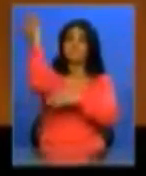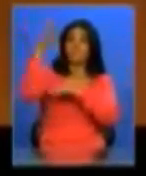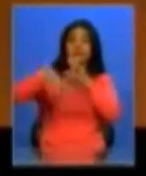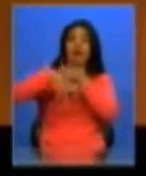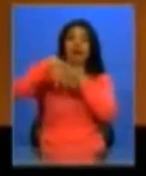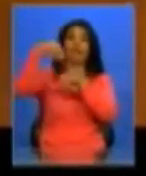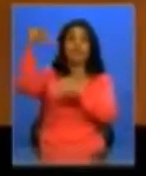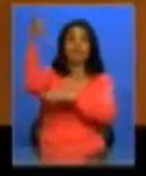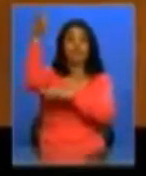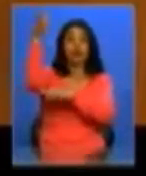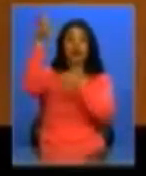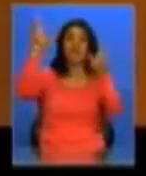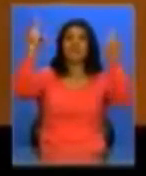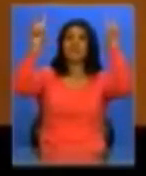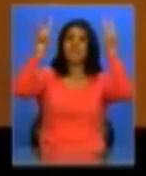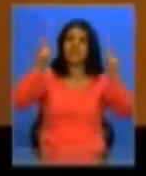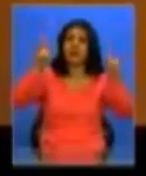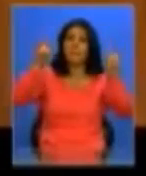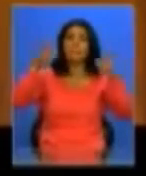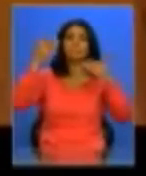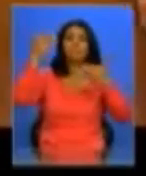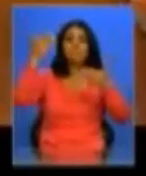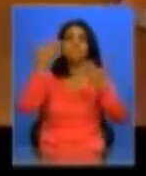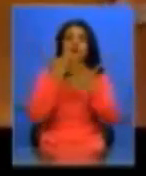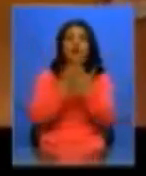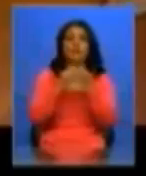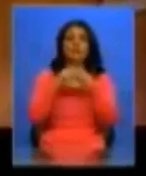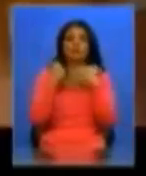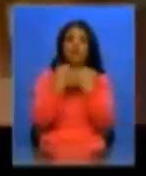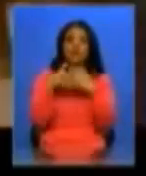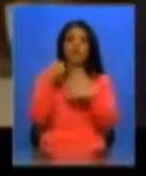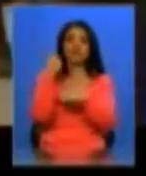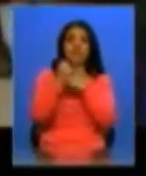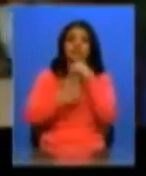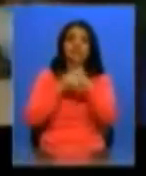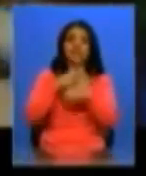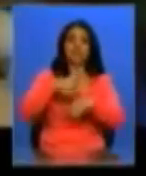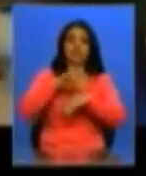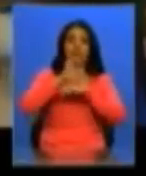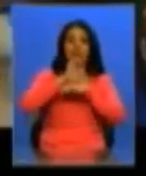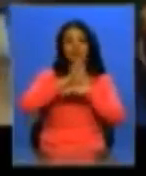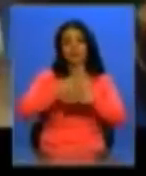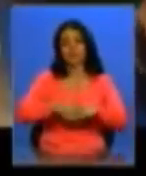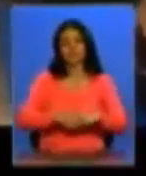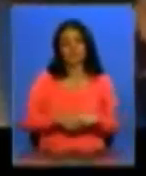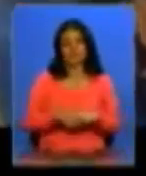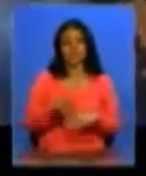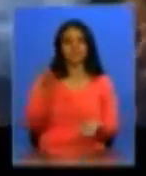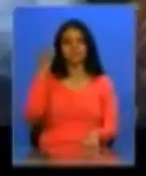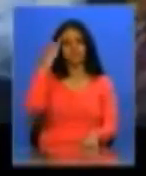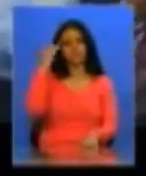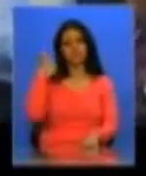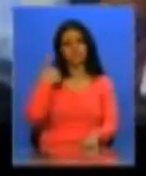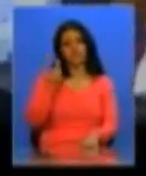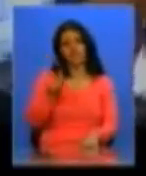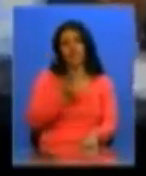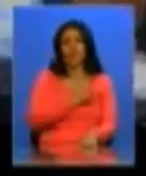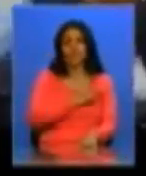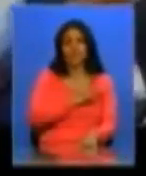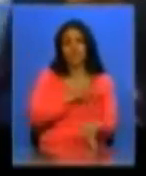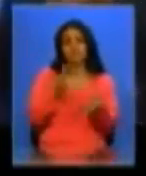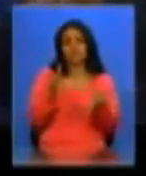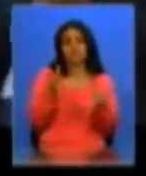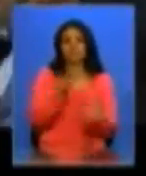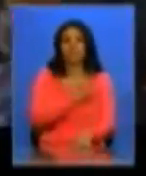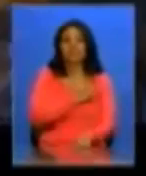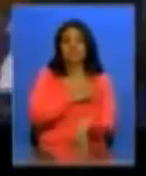sobre la política económica y social durante la década ganada en el Ecuador. Y ustedes saben que yo vengo a la academia, entonces siempre regresar a la academia,